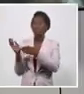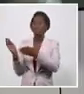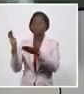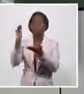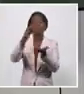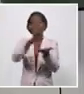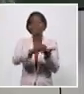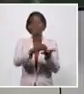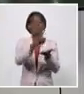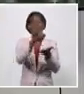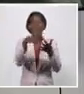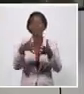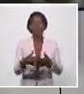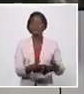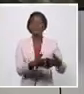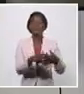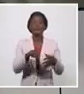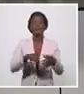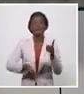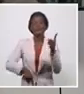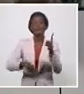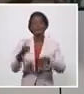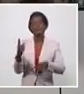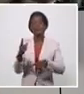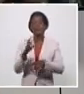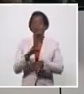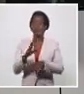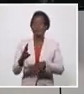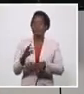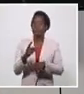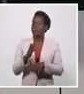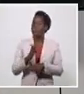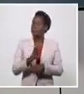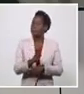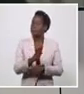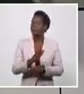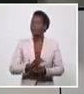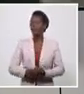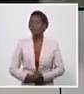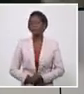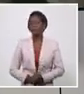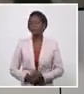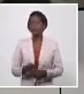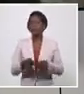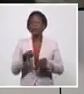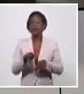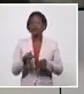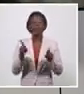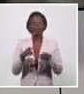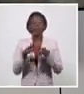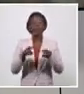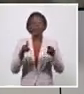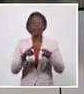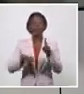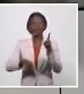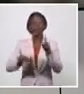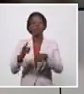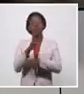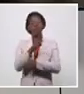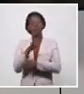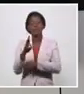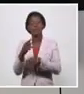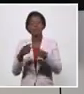rostro irascible que se acabó, hablan de enfrentamientos y toman como razón para hacerlo la dura situación económica por